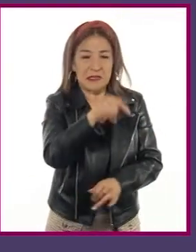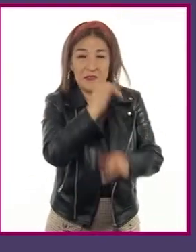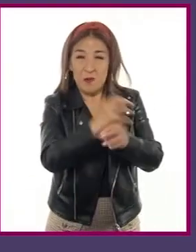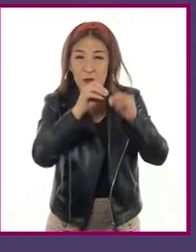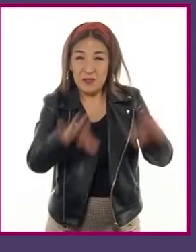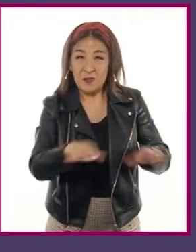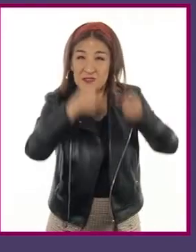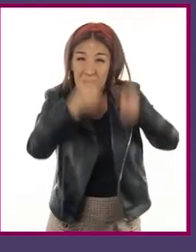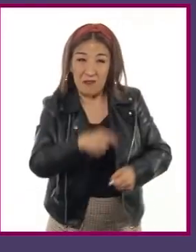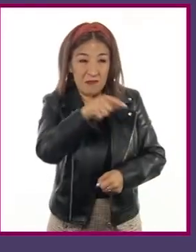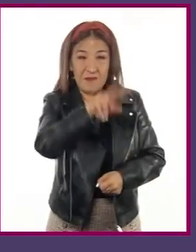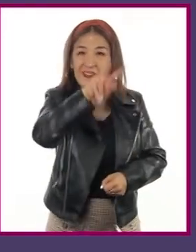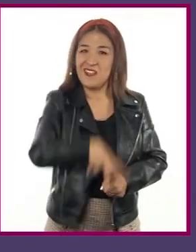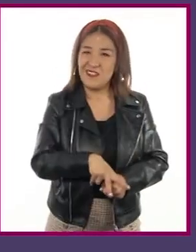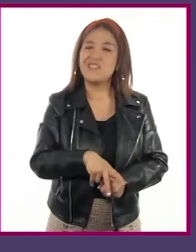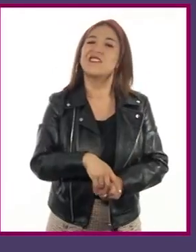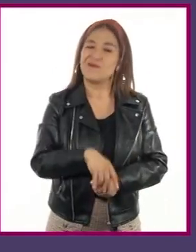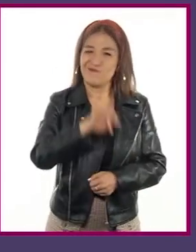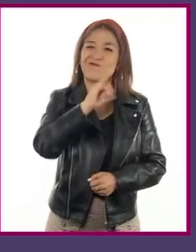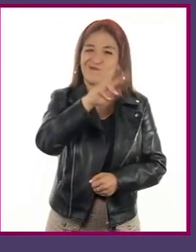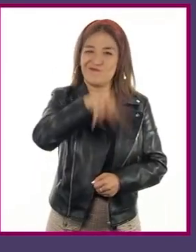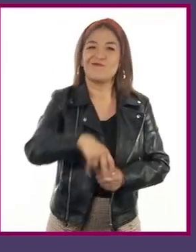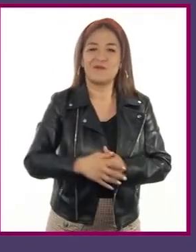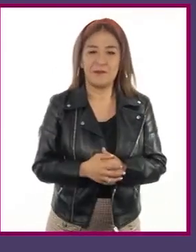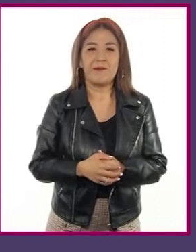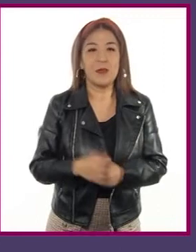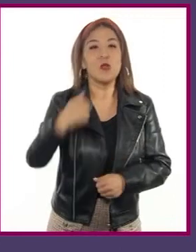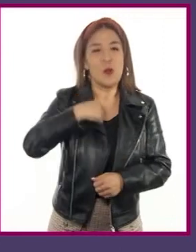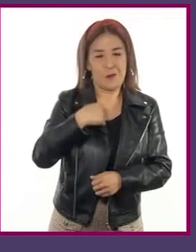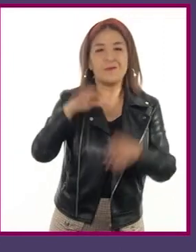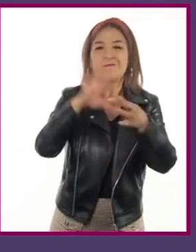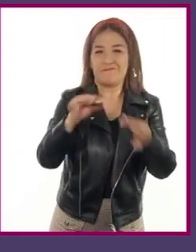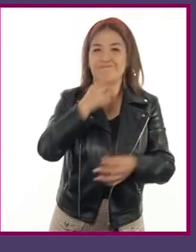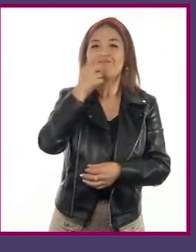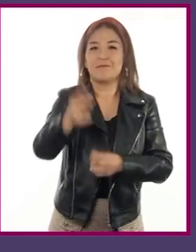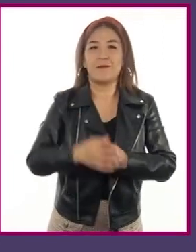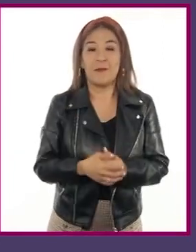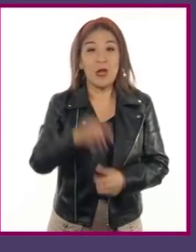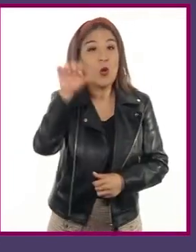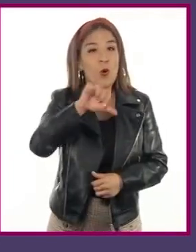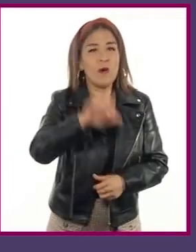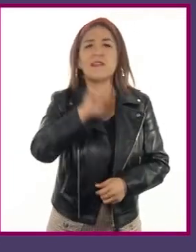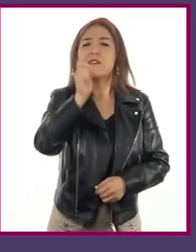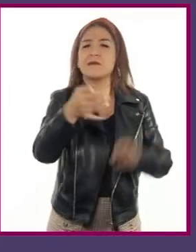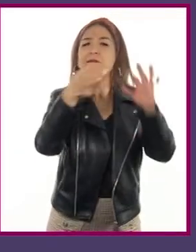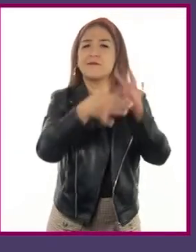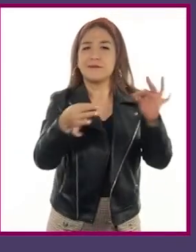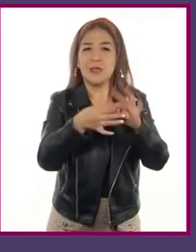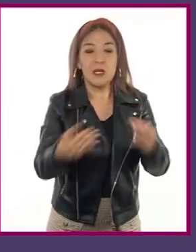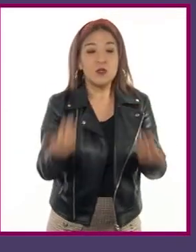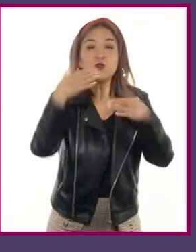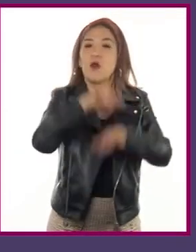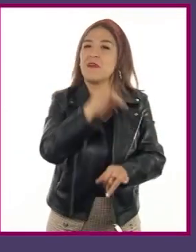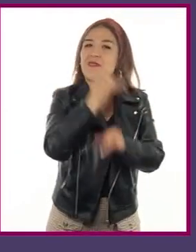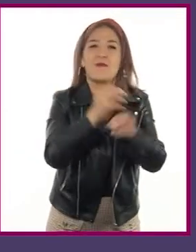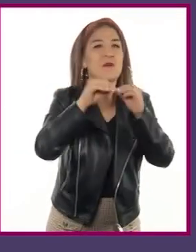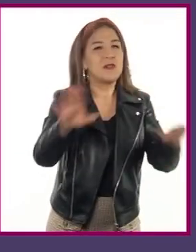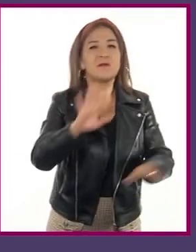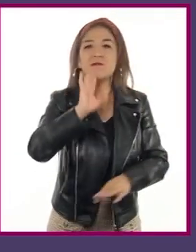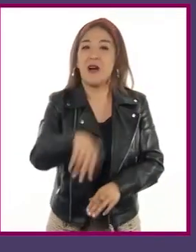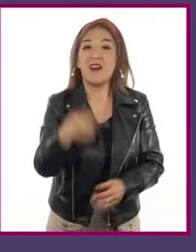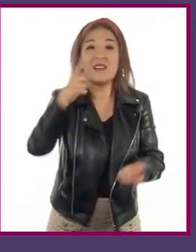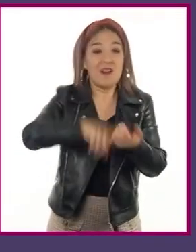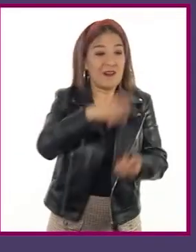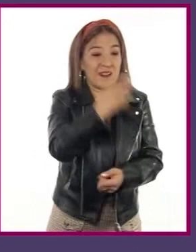en Internet. Así es. Pues déjame decirte que precisamente hoy hablaremos de eso, de la desinformación que existe en los